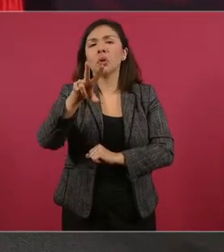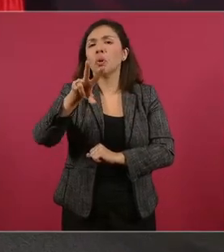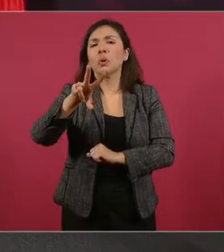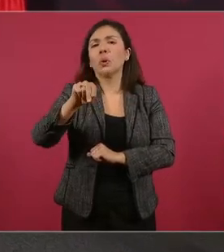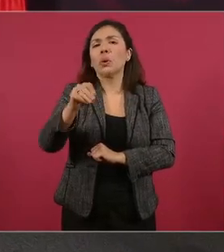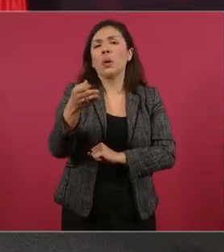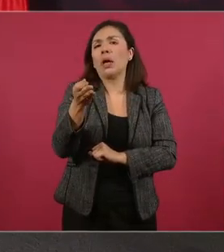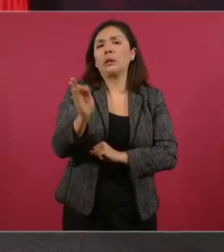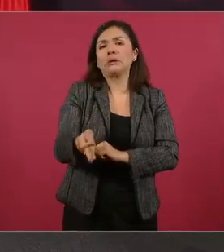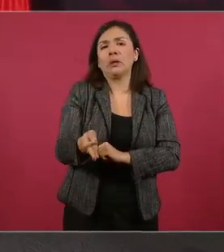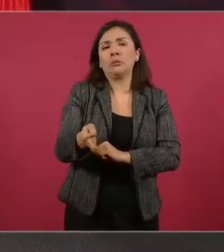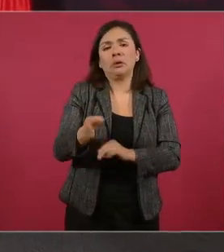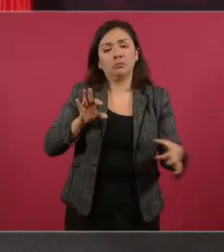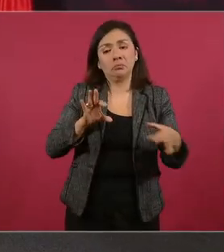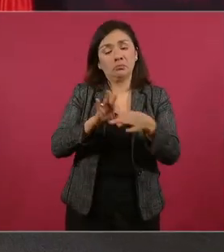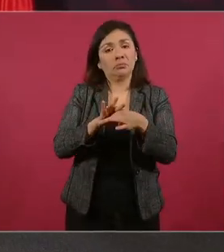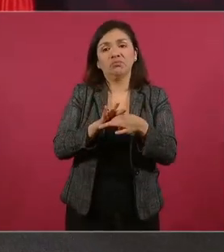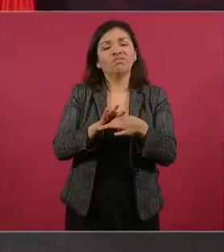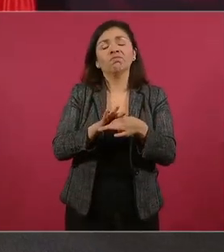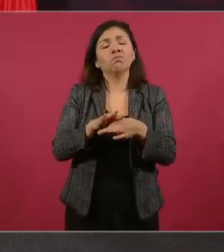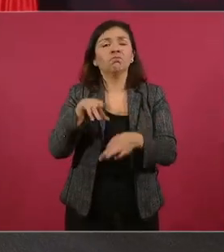aceptaron participar